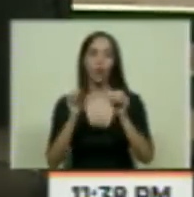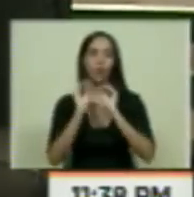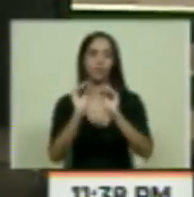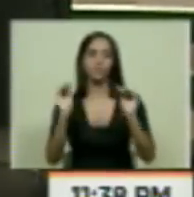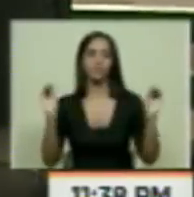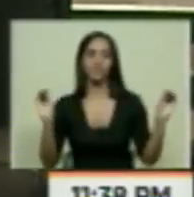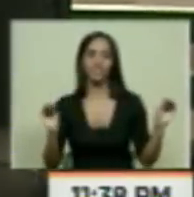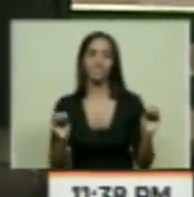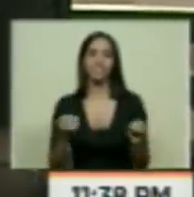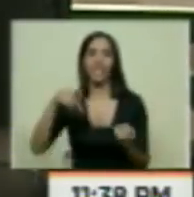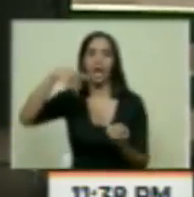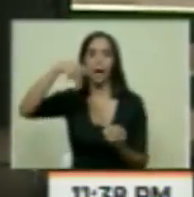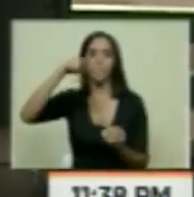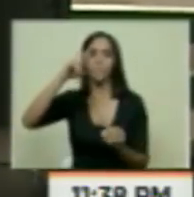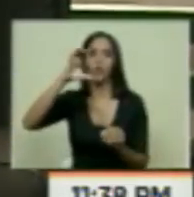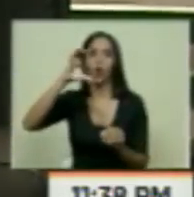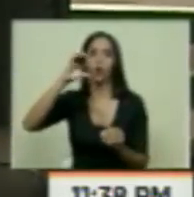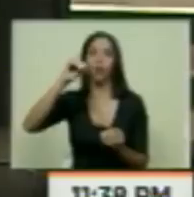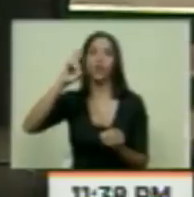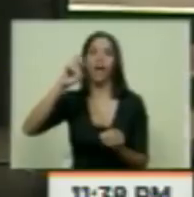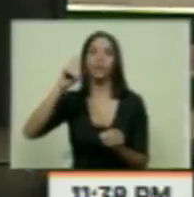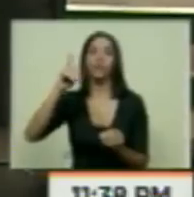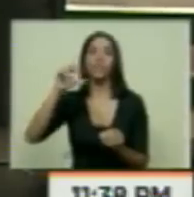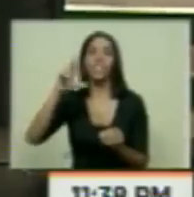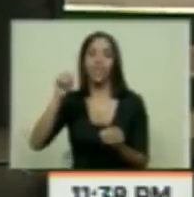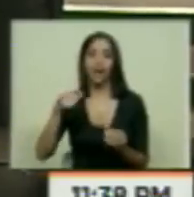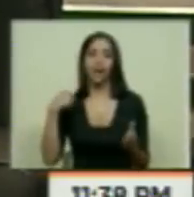la Procuraduría hasta